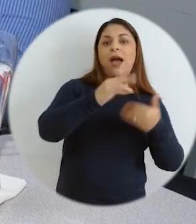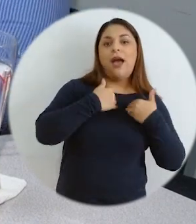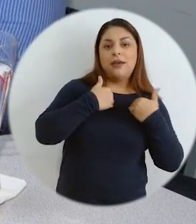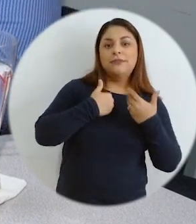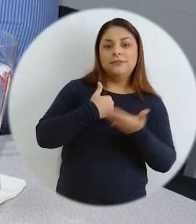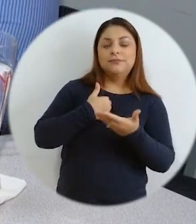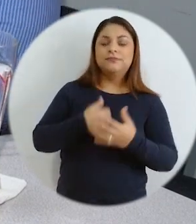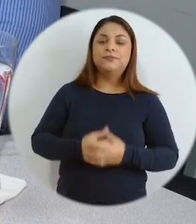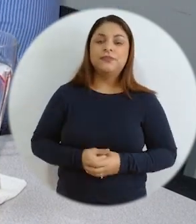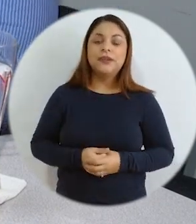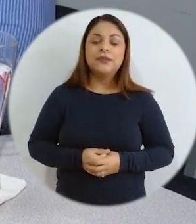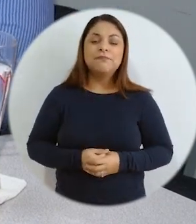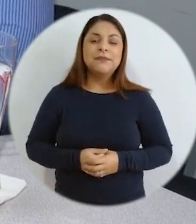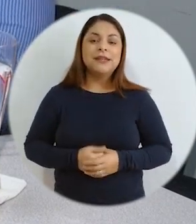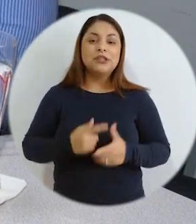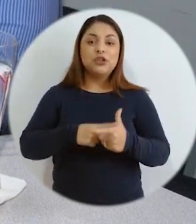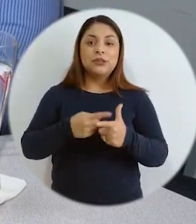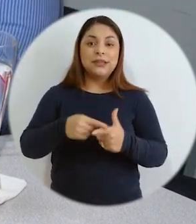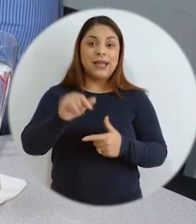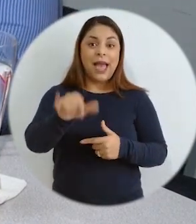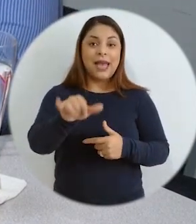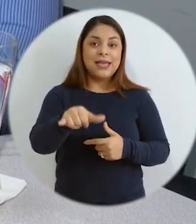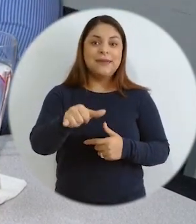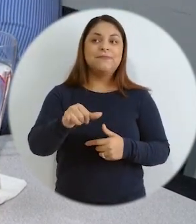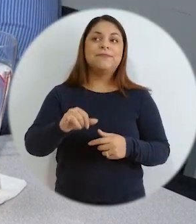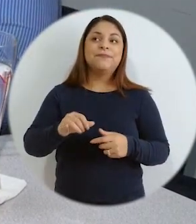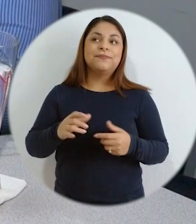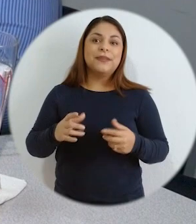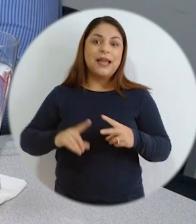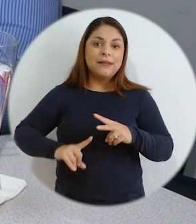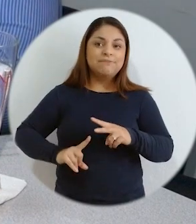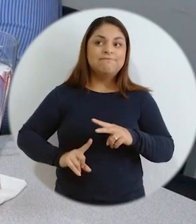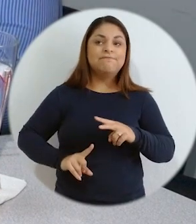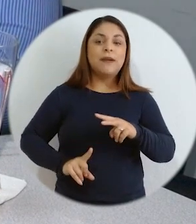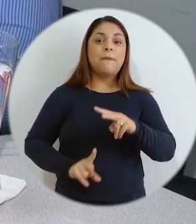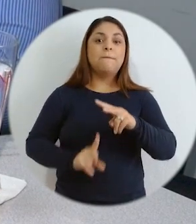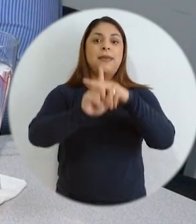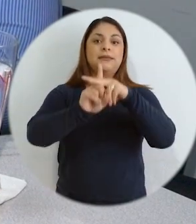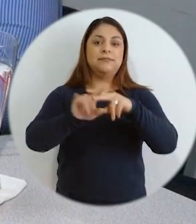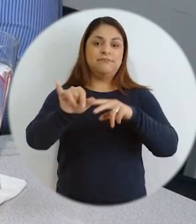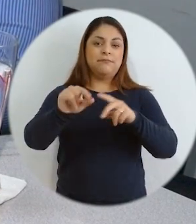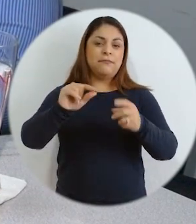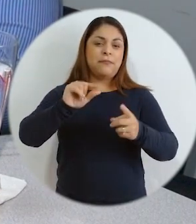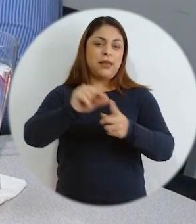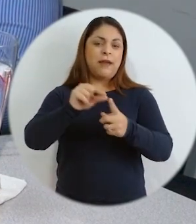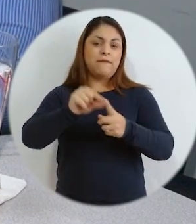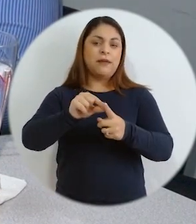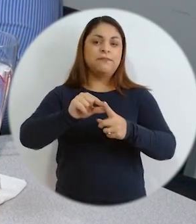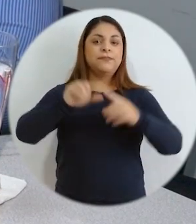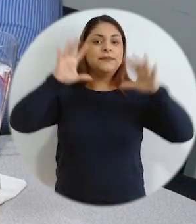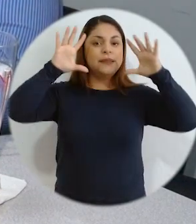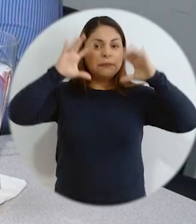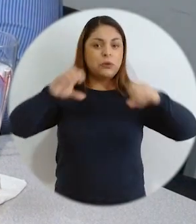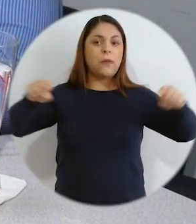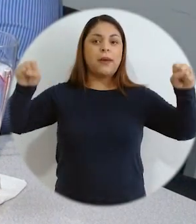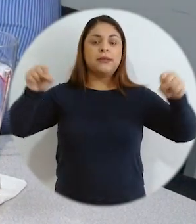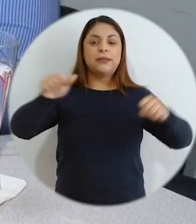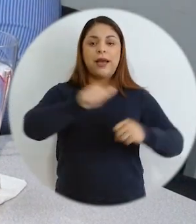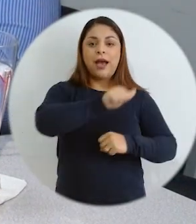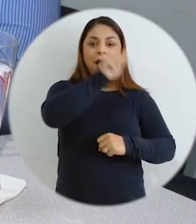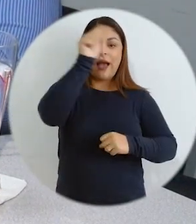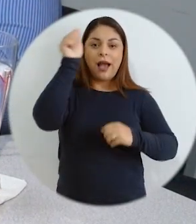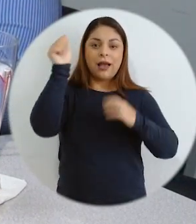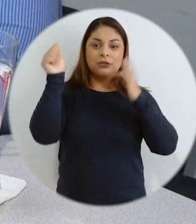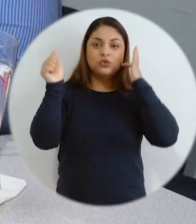supuesto, que lleva adelante la academia. Exactamente. Entonces aquí es donde tenemos el surgimiento de esta cátedra de Diplomacia Azul,